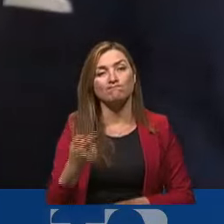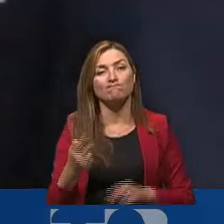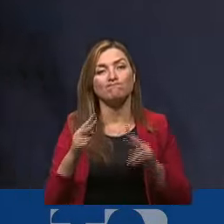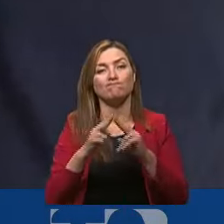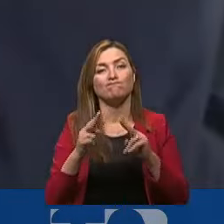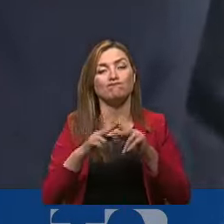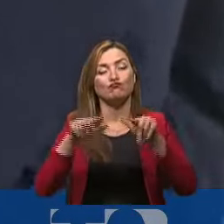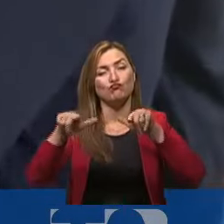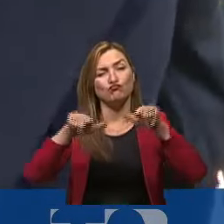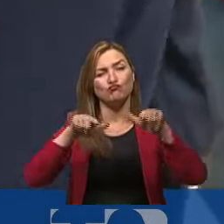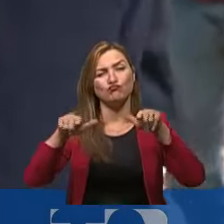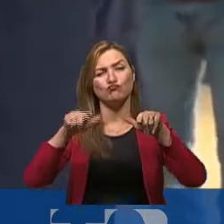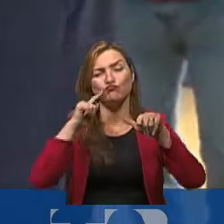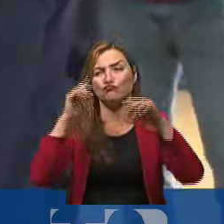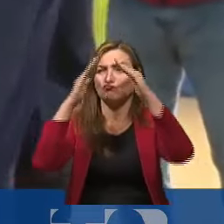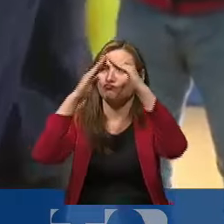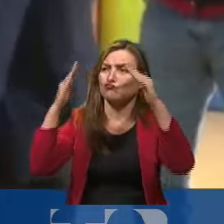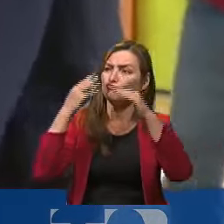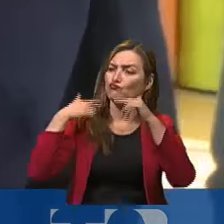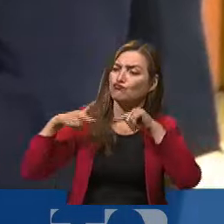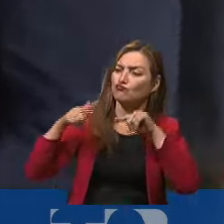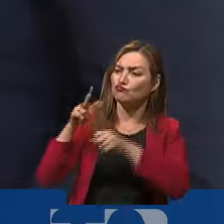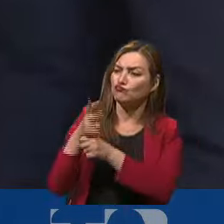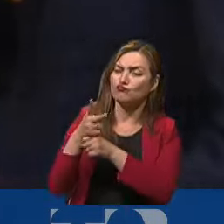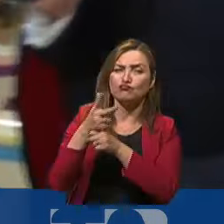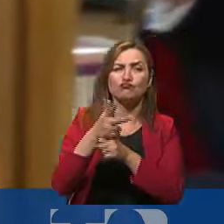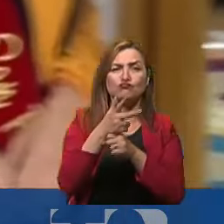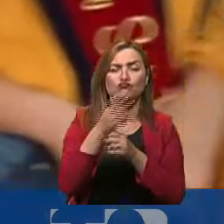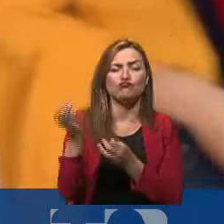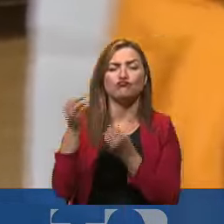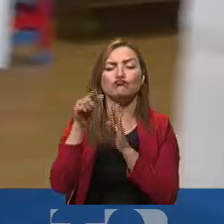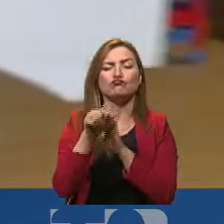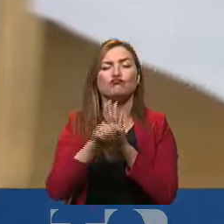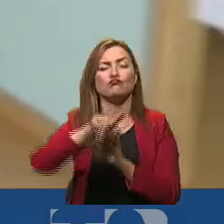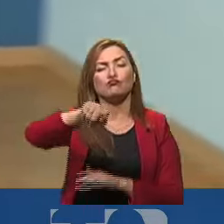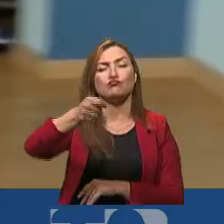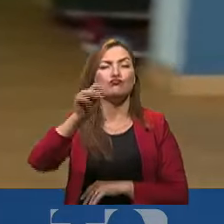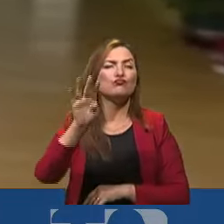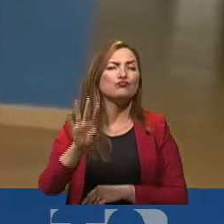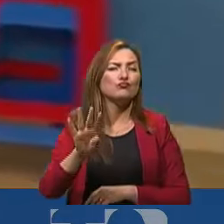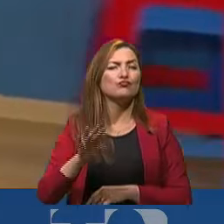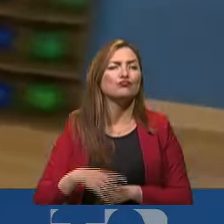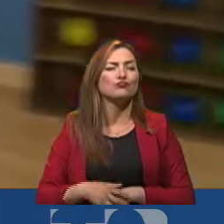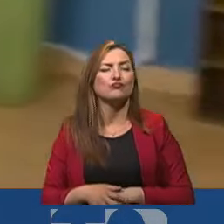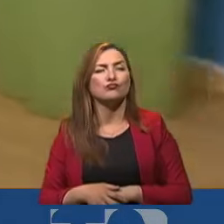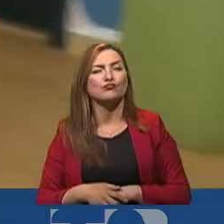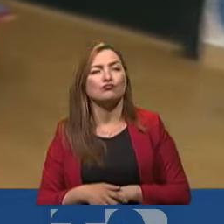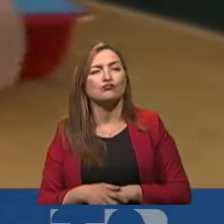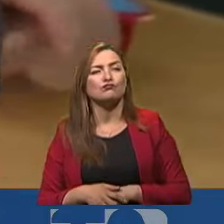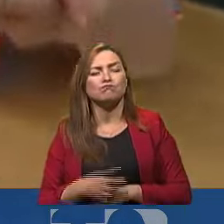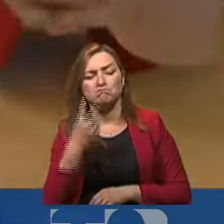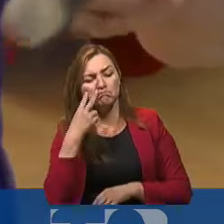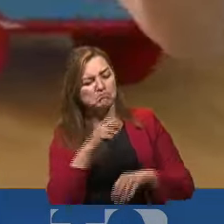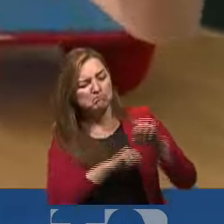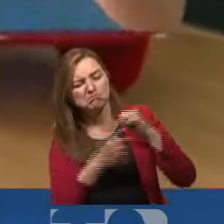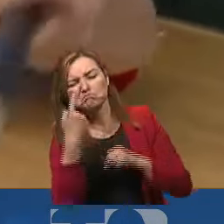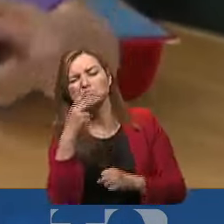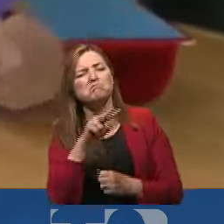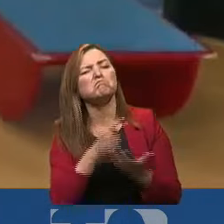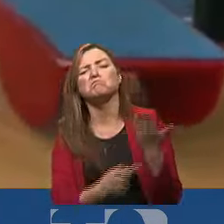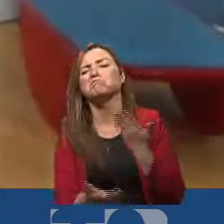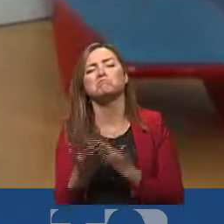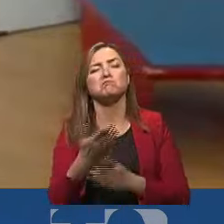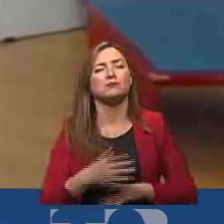conocer las instalaciones. Cuéntanos un poco para la ciudadanía que nos está viendo a través de la señal de Teleamazonas, ¿qué es lo que va a poder encontrar acá en este